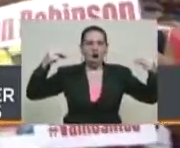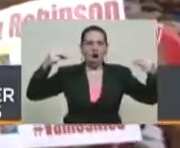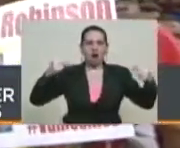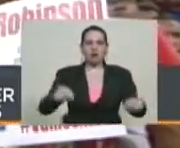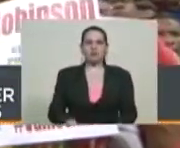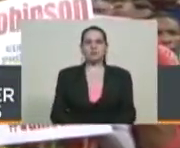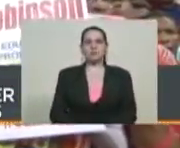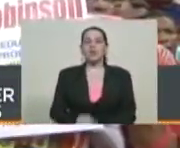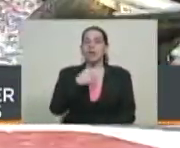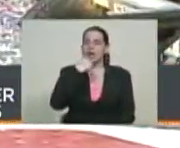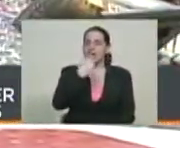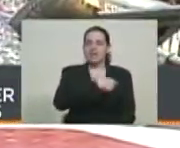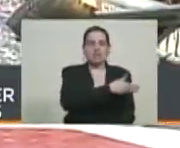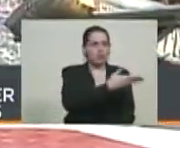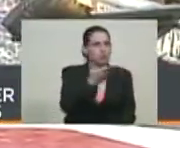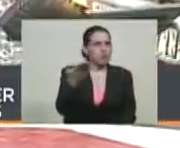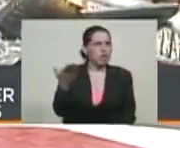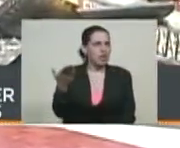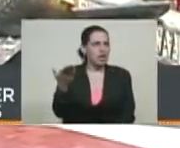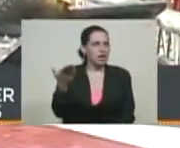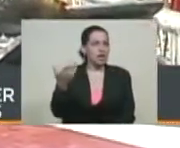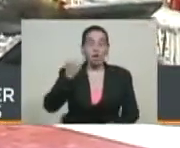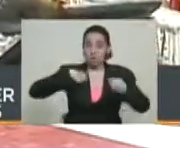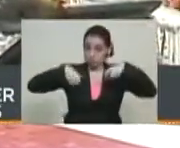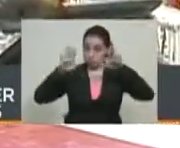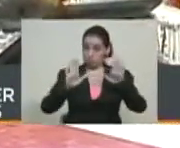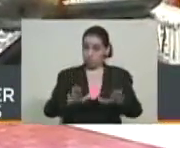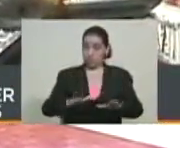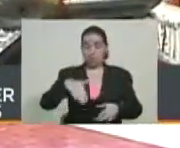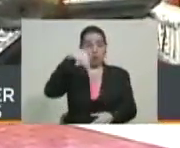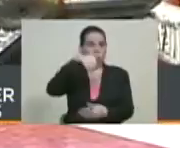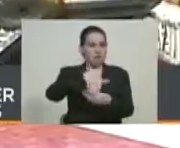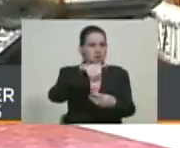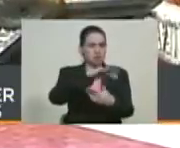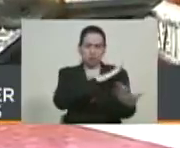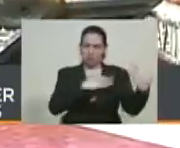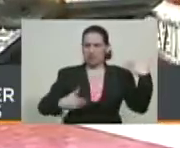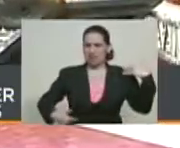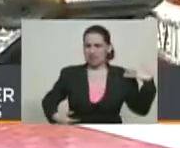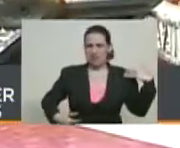¿Qué dicen ustedes? ¿Suspendemos las elecciones presidenciales?